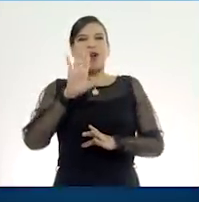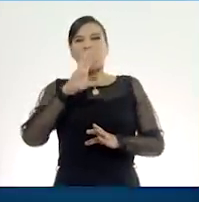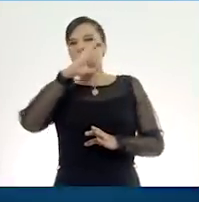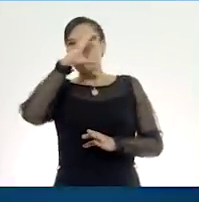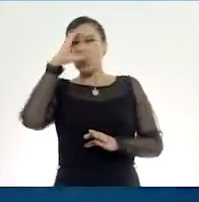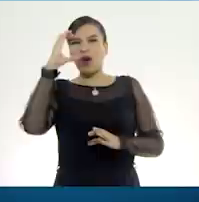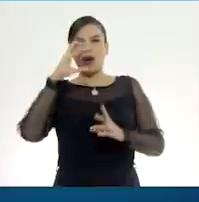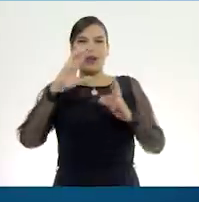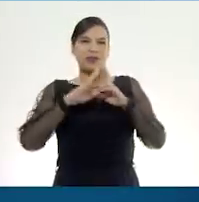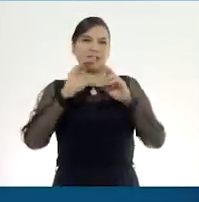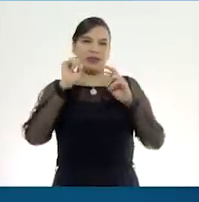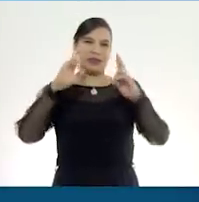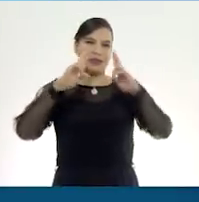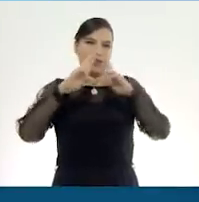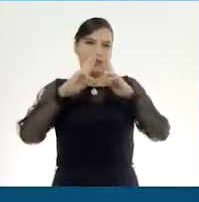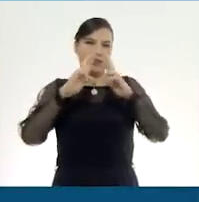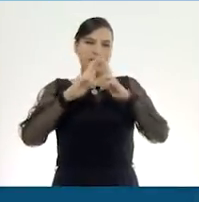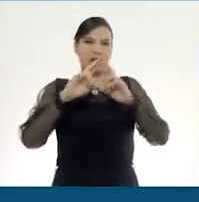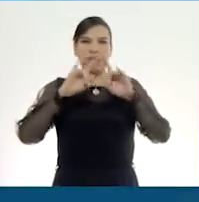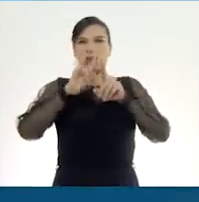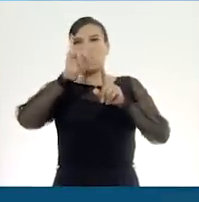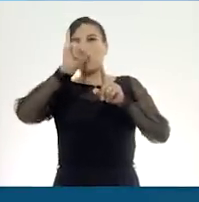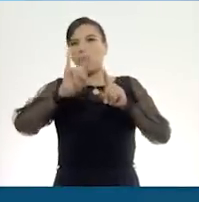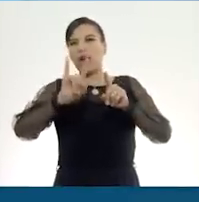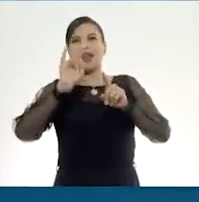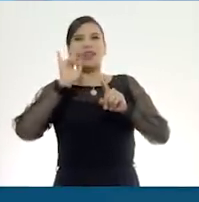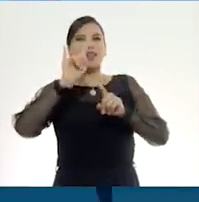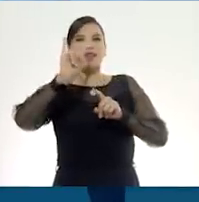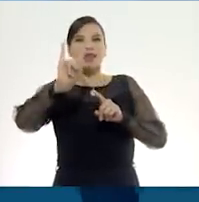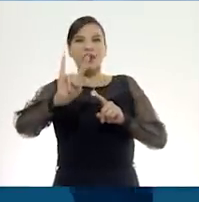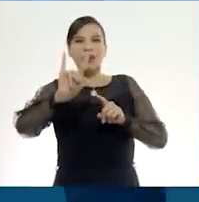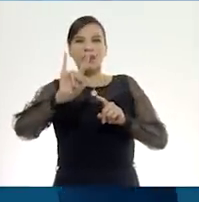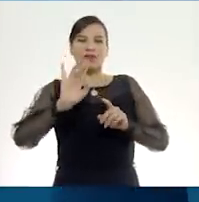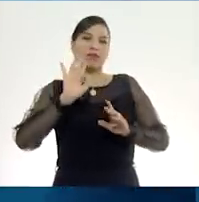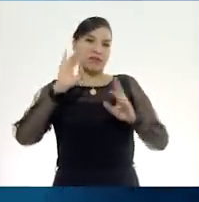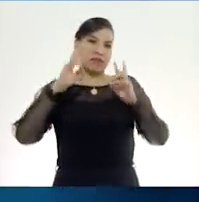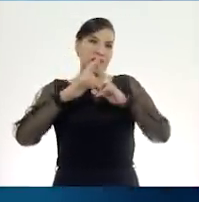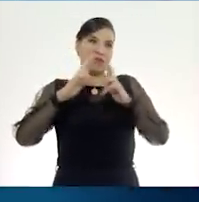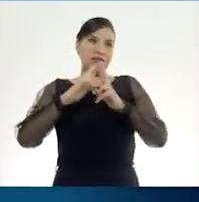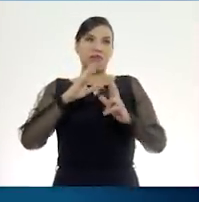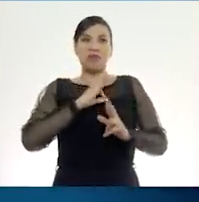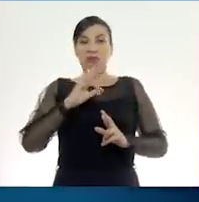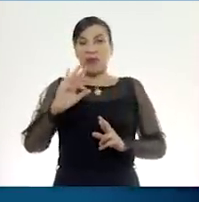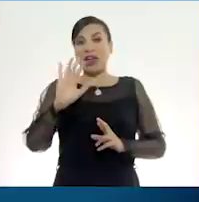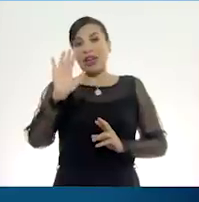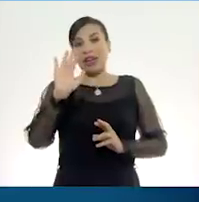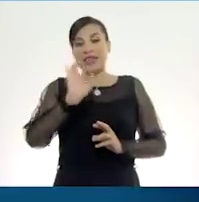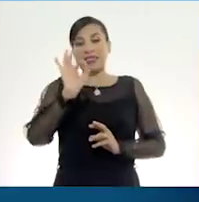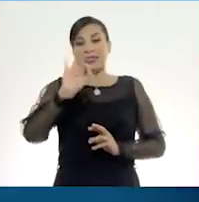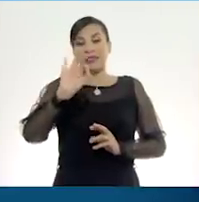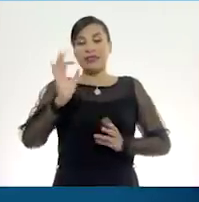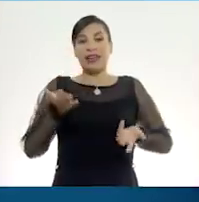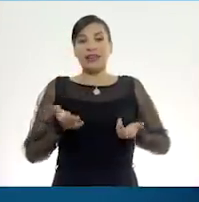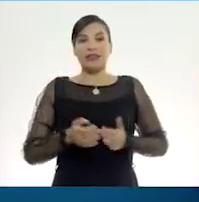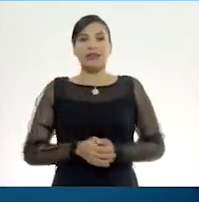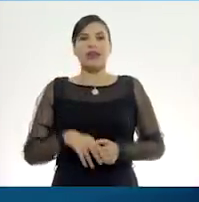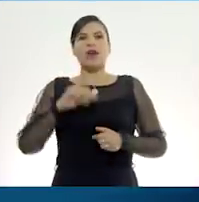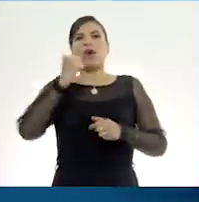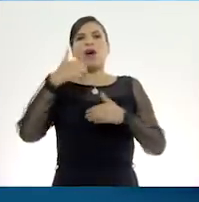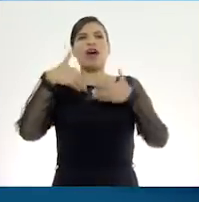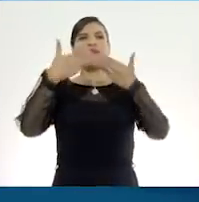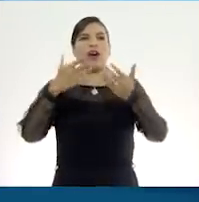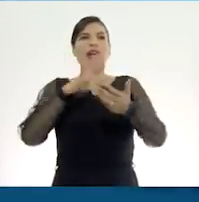foto de una figura religiosa. Como un cuadro que puede Ajá, ser como un exactamente una cuadro. figura religiosa. Puede ser. Sí, y afuera hay